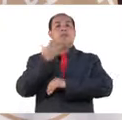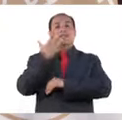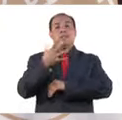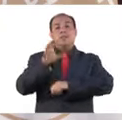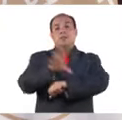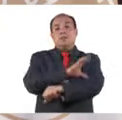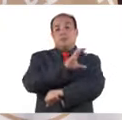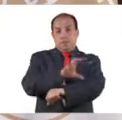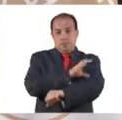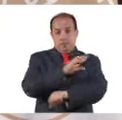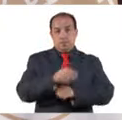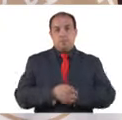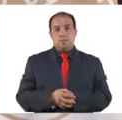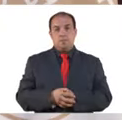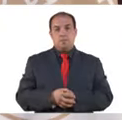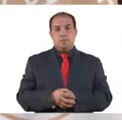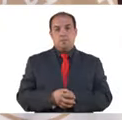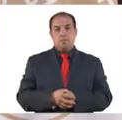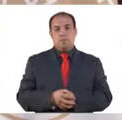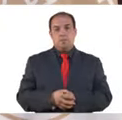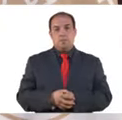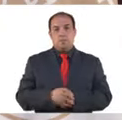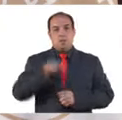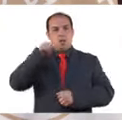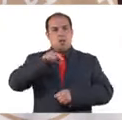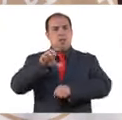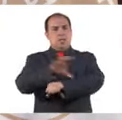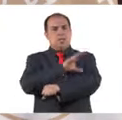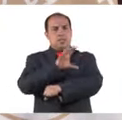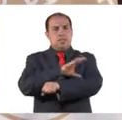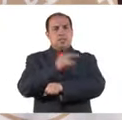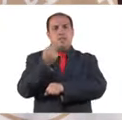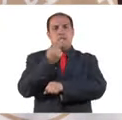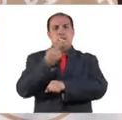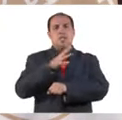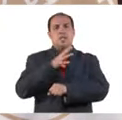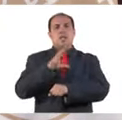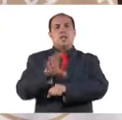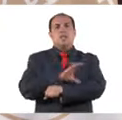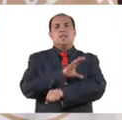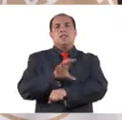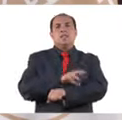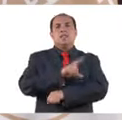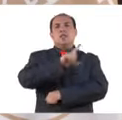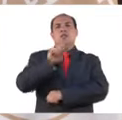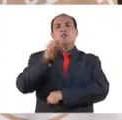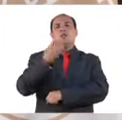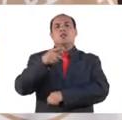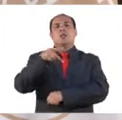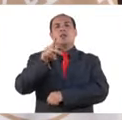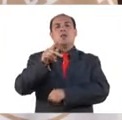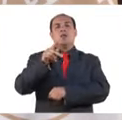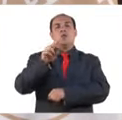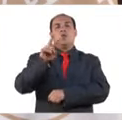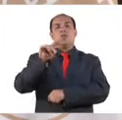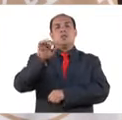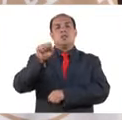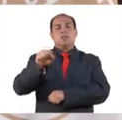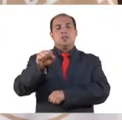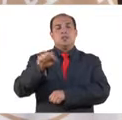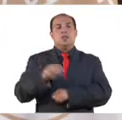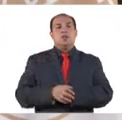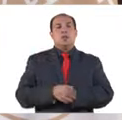5 baterías que sustenten una energía de 150 kilowatts. La propuesta que presentó la empresa es